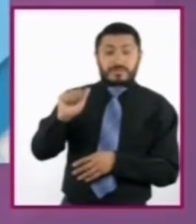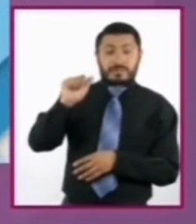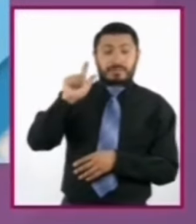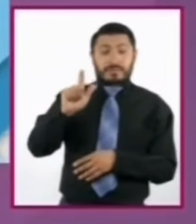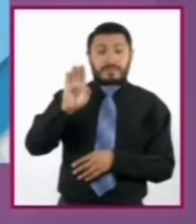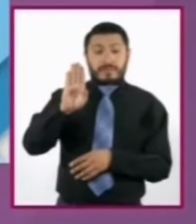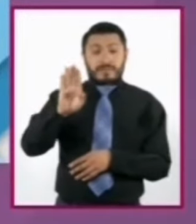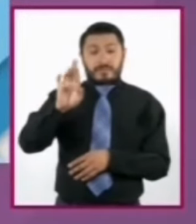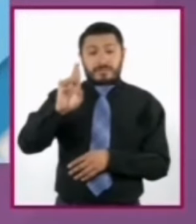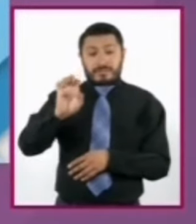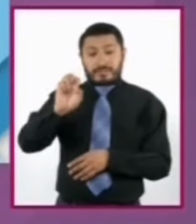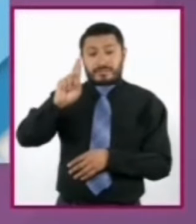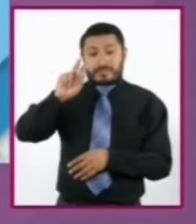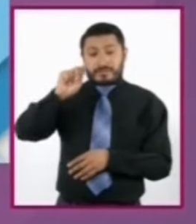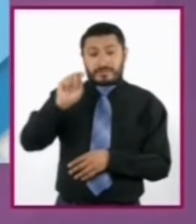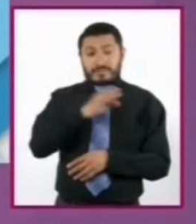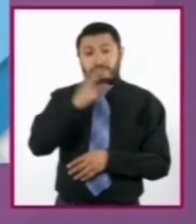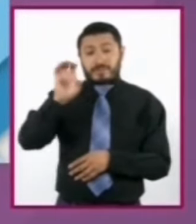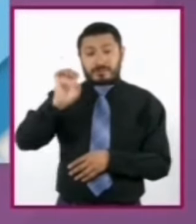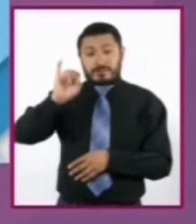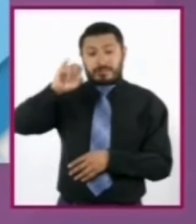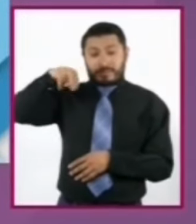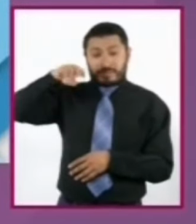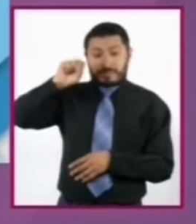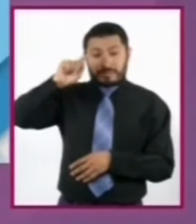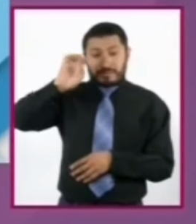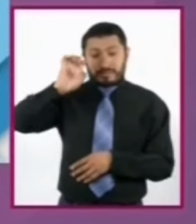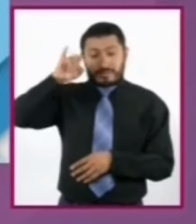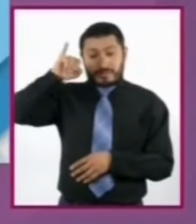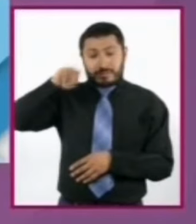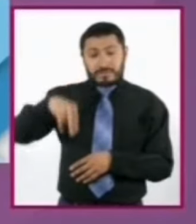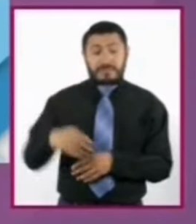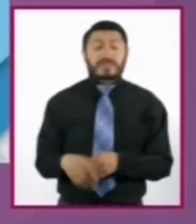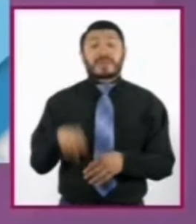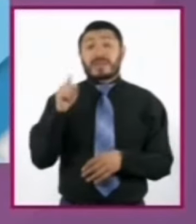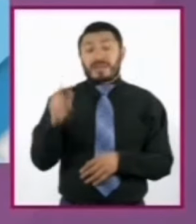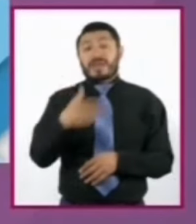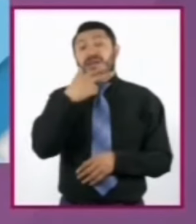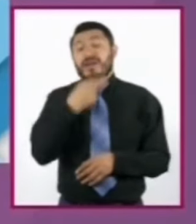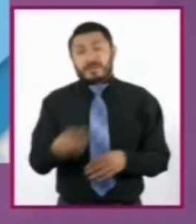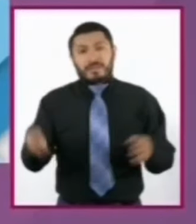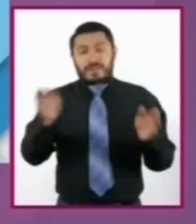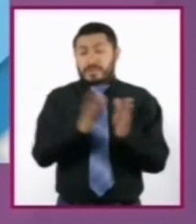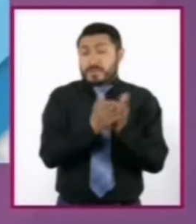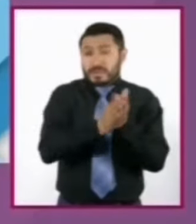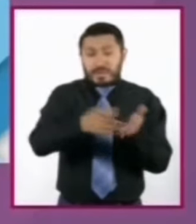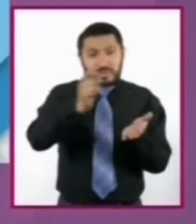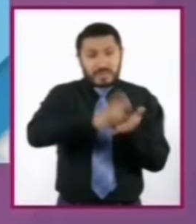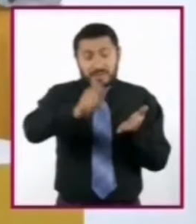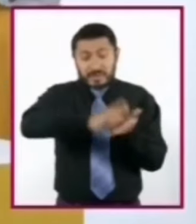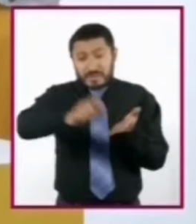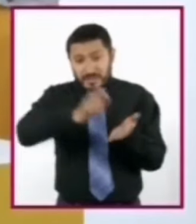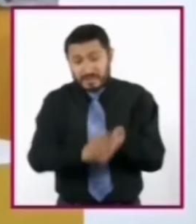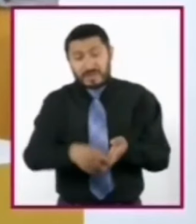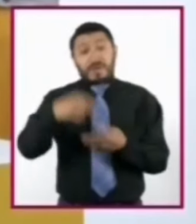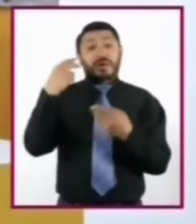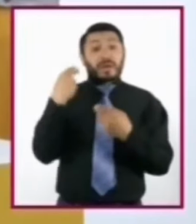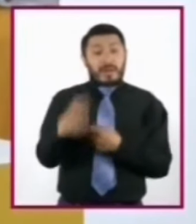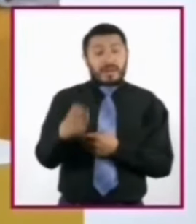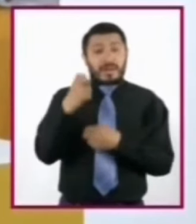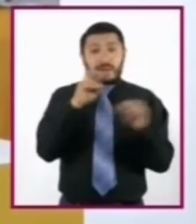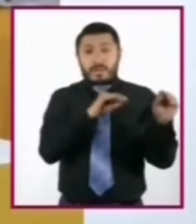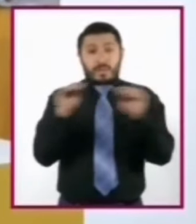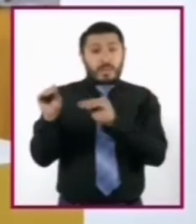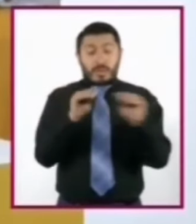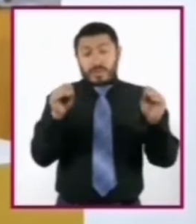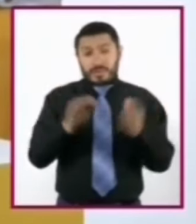su trabajo acerca del movimiento browniano. Albert Einstein es uno de los científicos más reconocidos de la historia. ¿Cuál